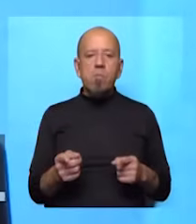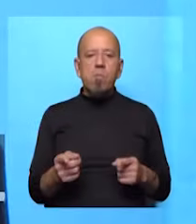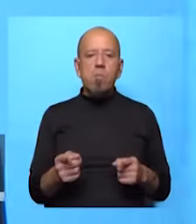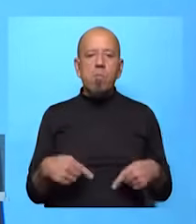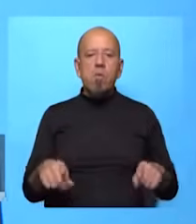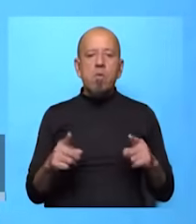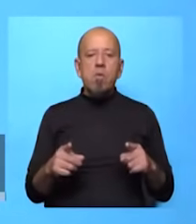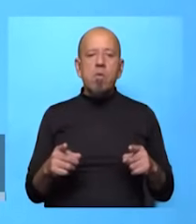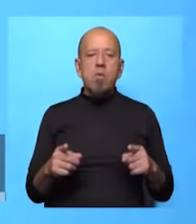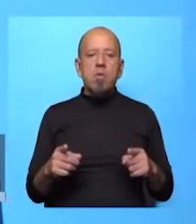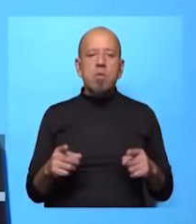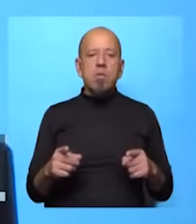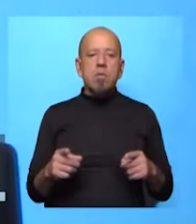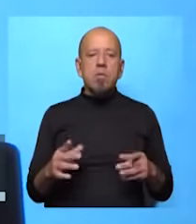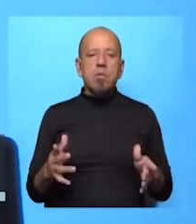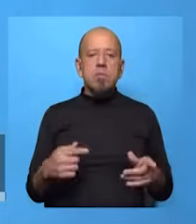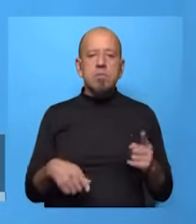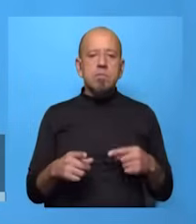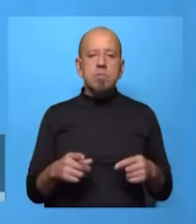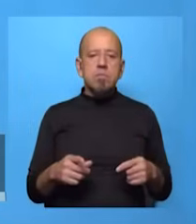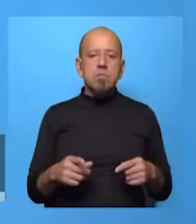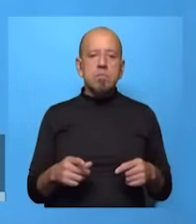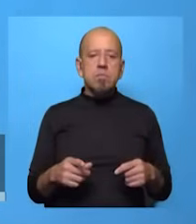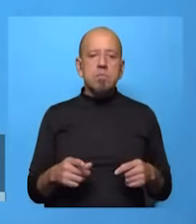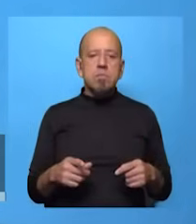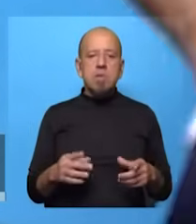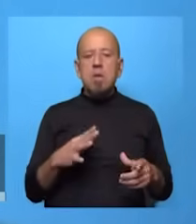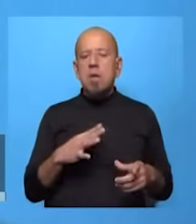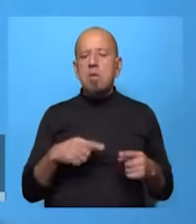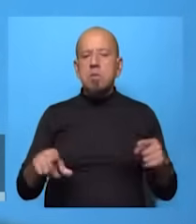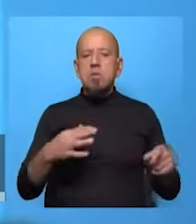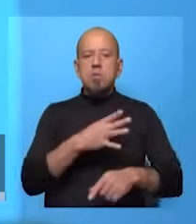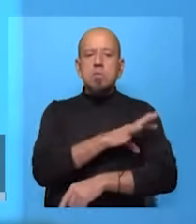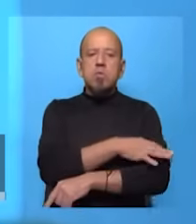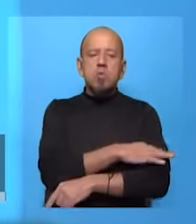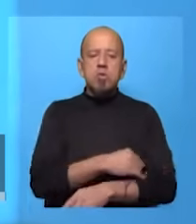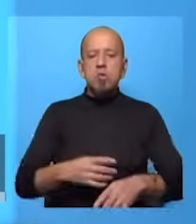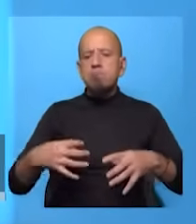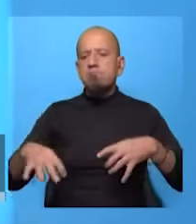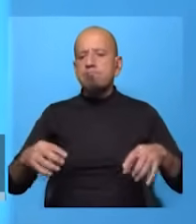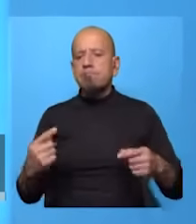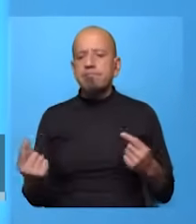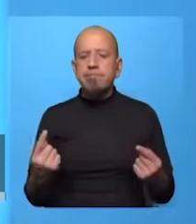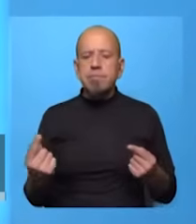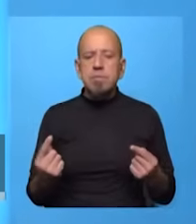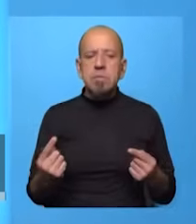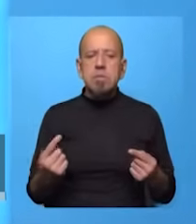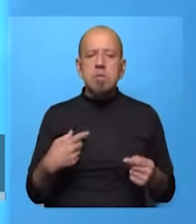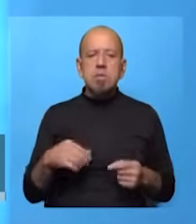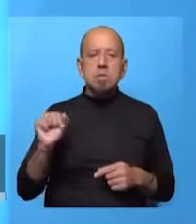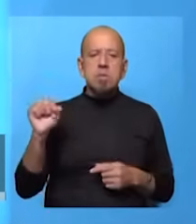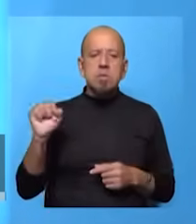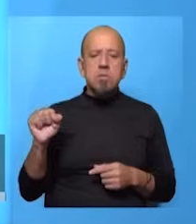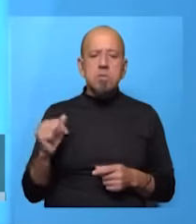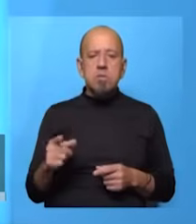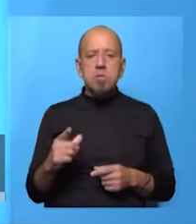juega a favor para captar Por ejemplo ese porcentaje que define un bloque u otro que se inclina hacia un bloque u otro Bueno yo creo que las encuestas lo